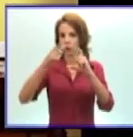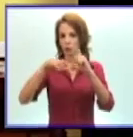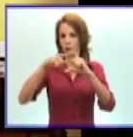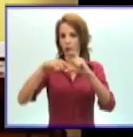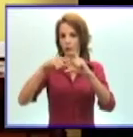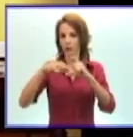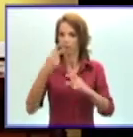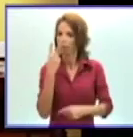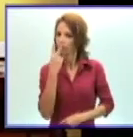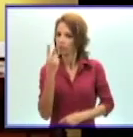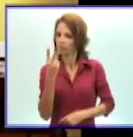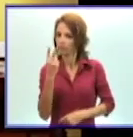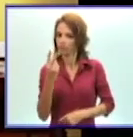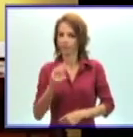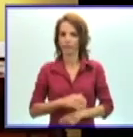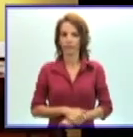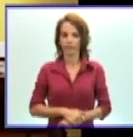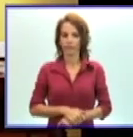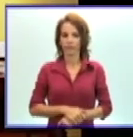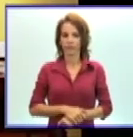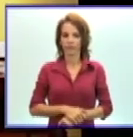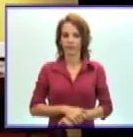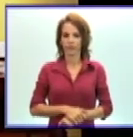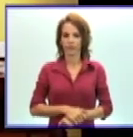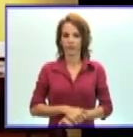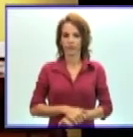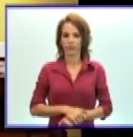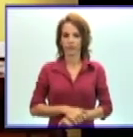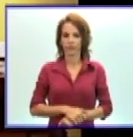través de ella. Observa.